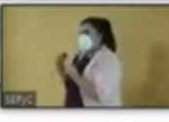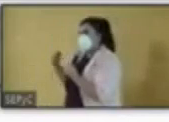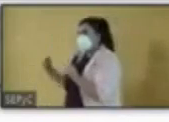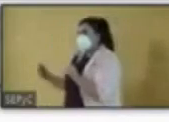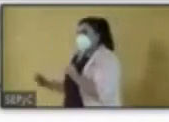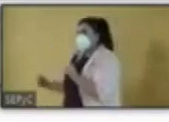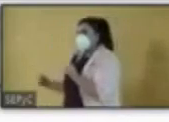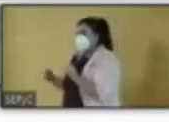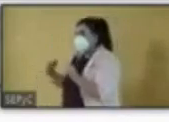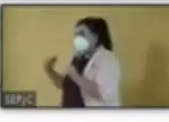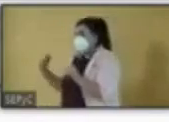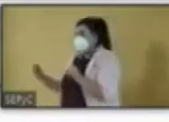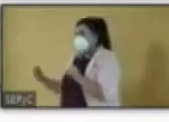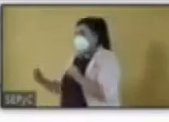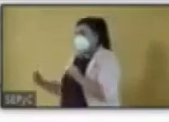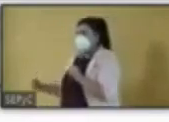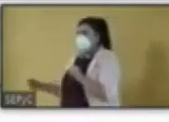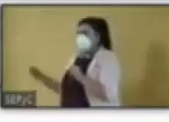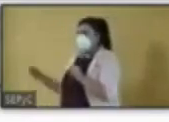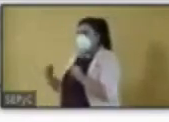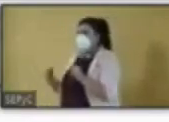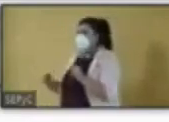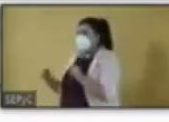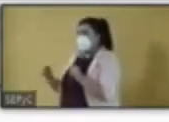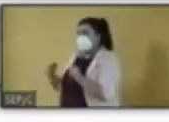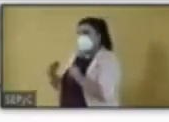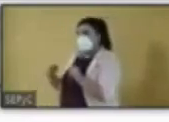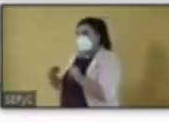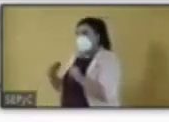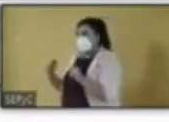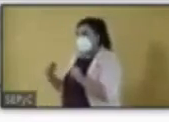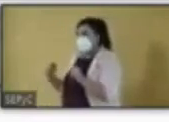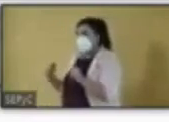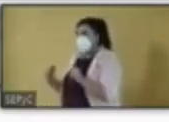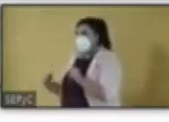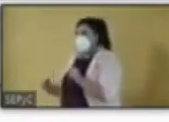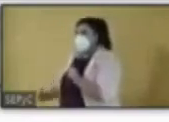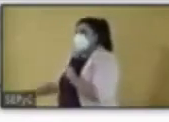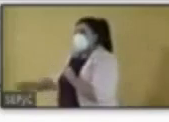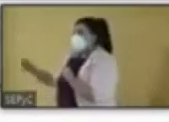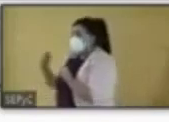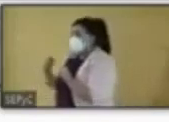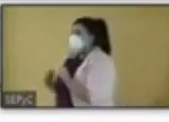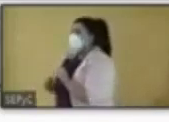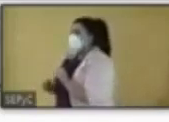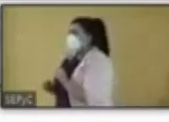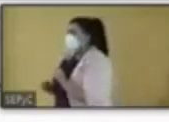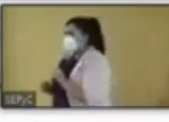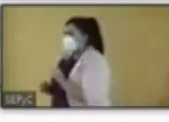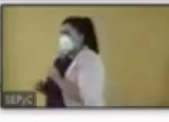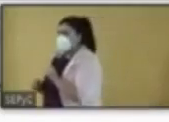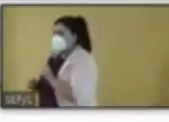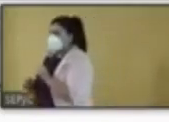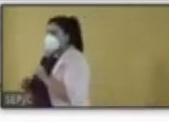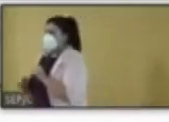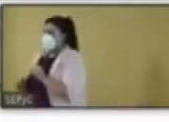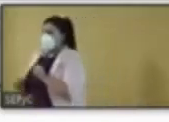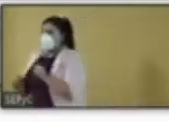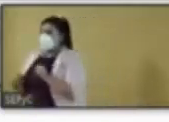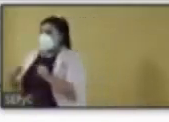algún testamento o en algún juicio, debido a que esos todavía no, probablemente no causan ejecutoria y todavía no se encuentran registrados a mi